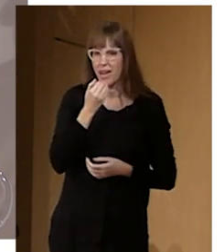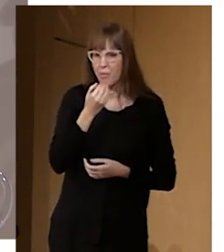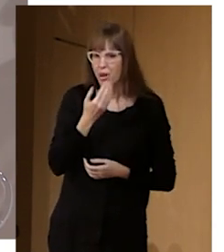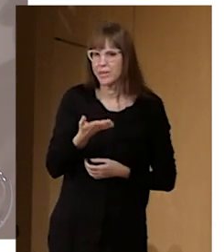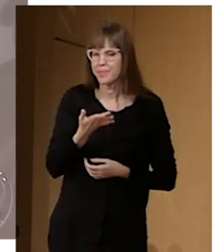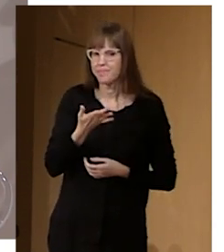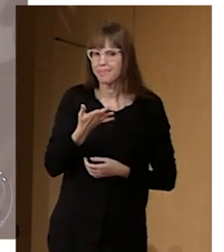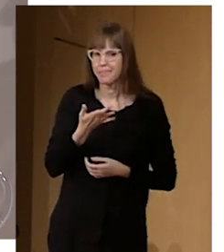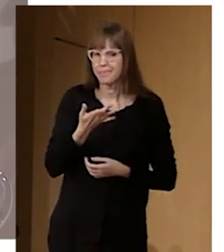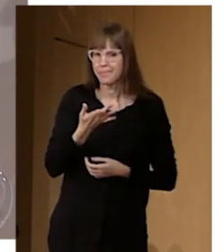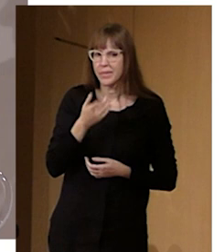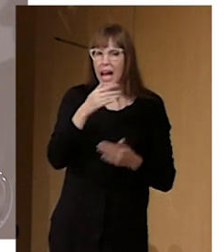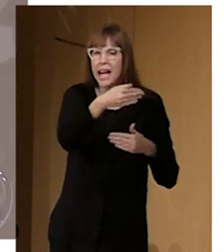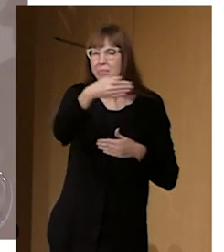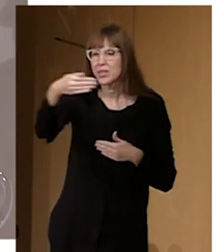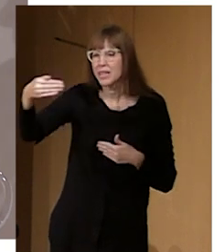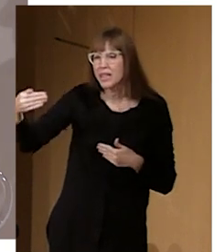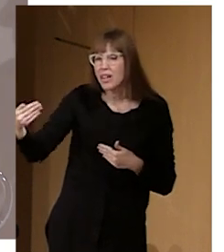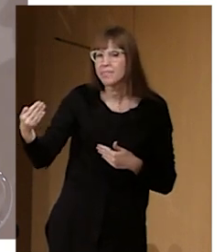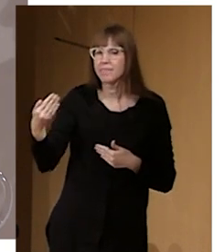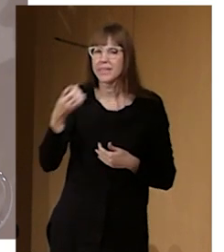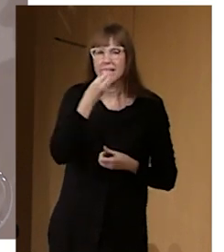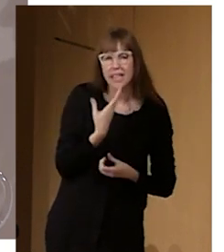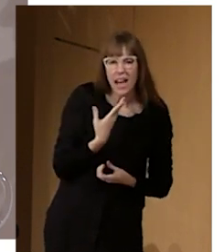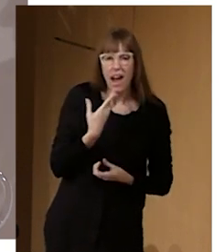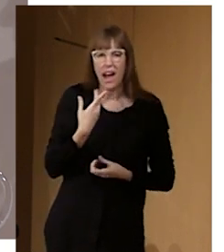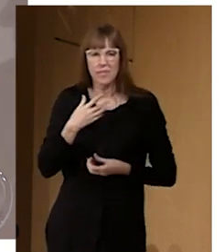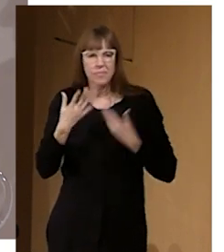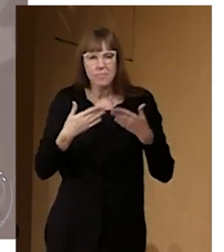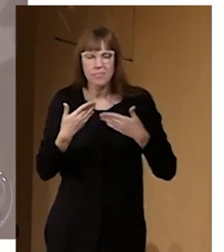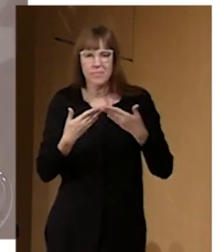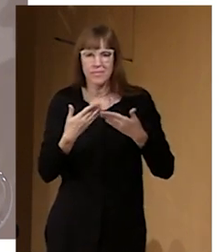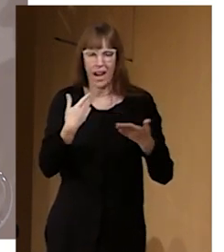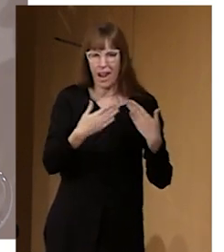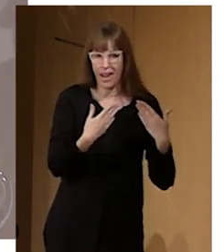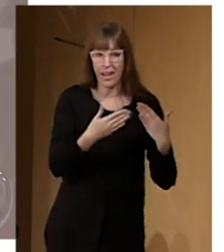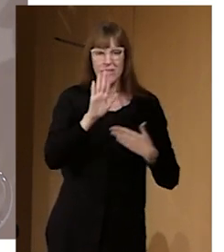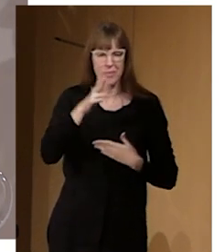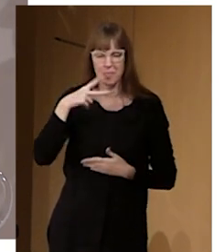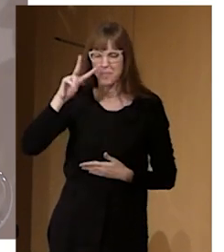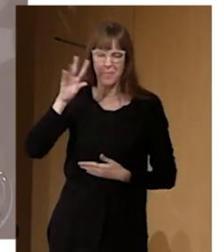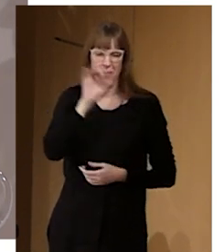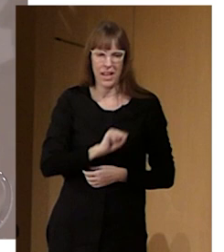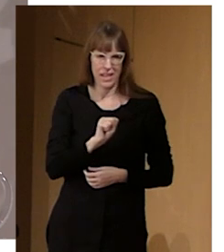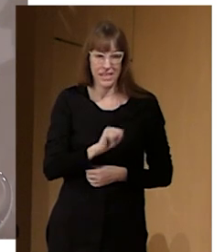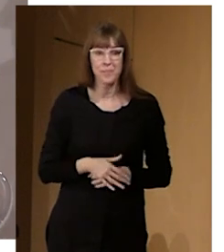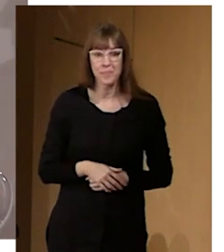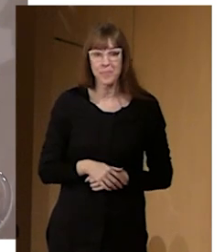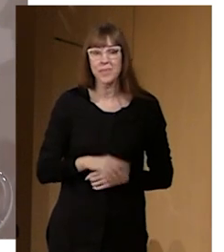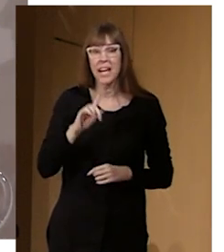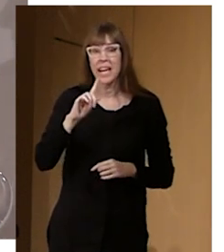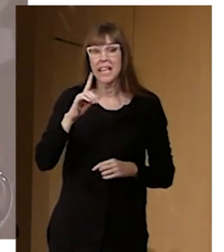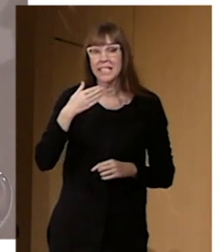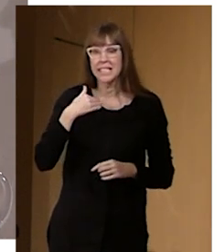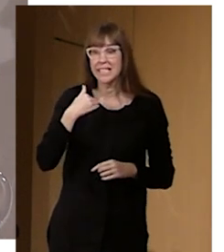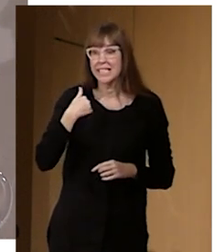lo que les ha sugerido la la exposición No la verdad es que ha sido una experiencia fantástica y luego ya quiero terminar y perdón porque me